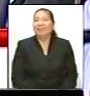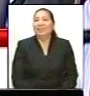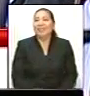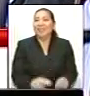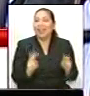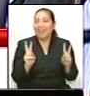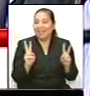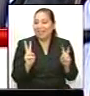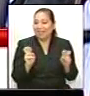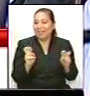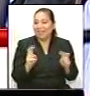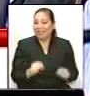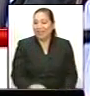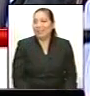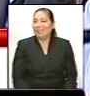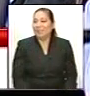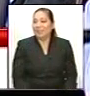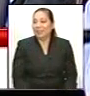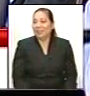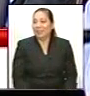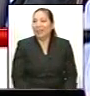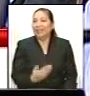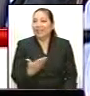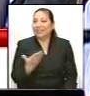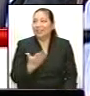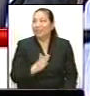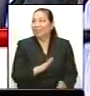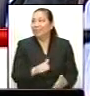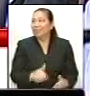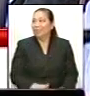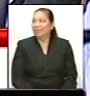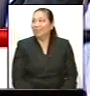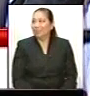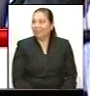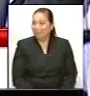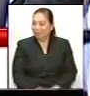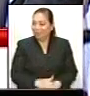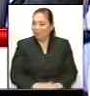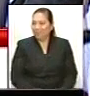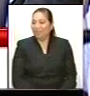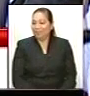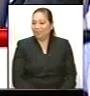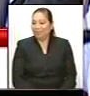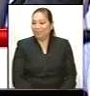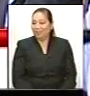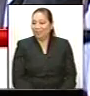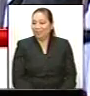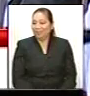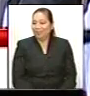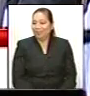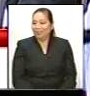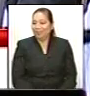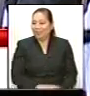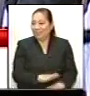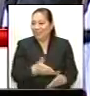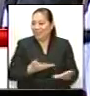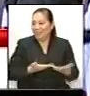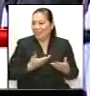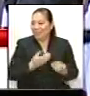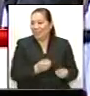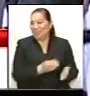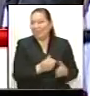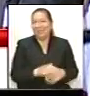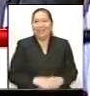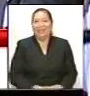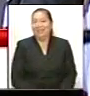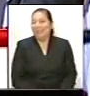temas, sin embargo, dichos enlaces no hablen. Nos conduce a páginas no existentes, tal como se aprecia